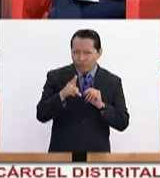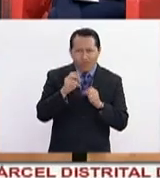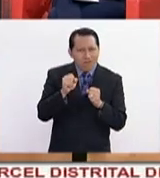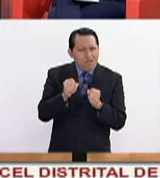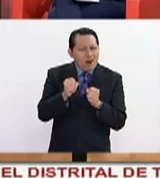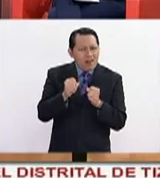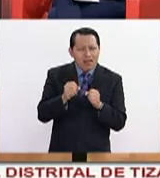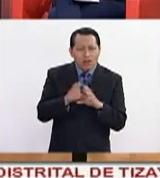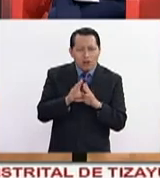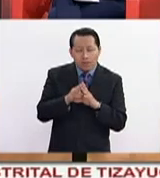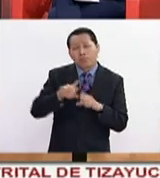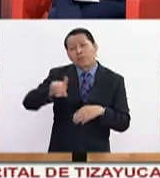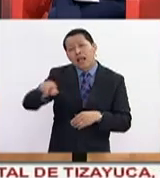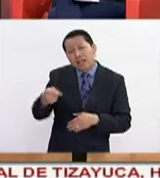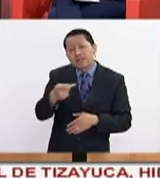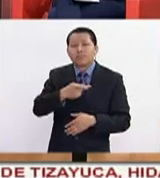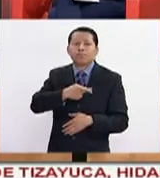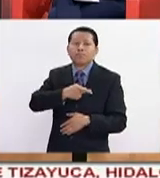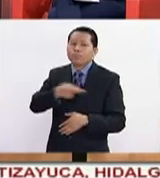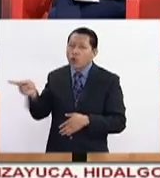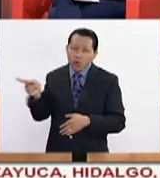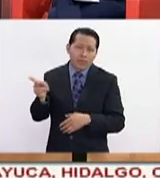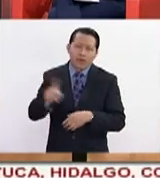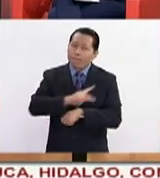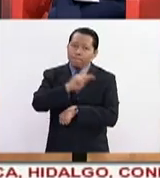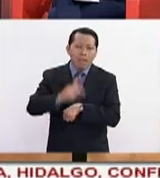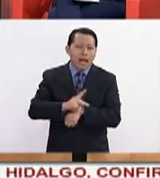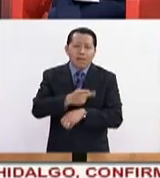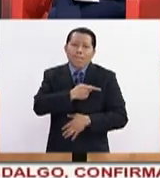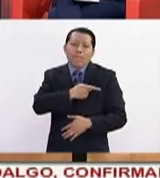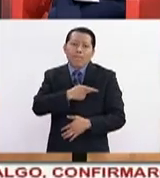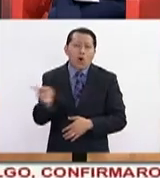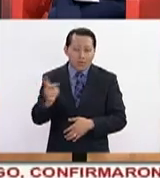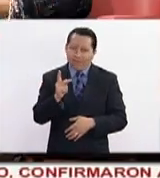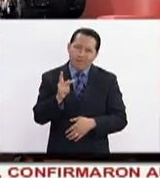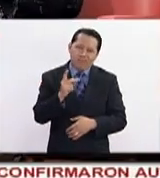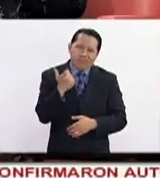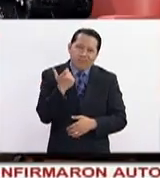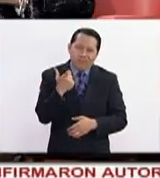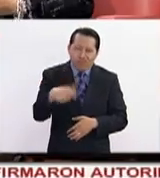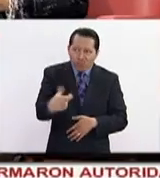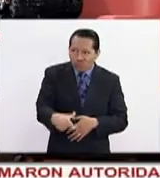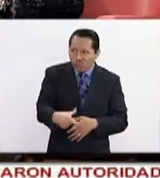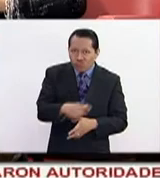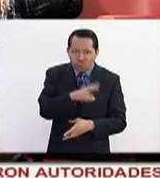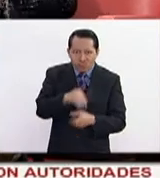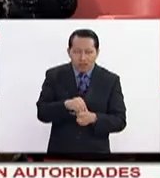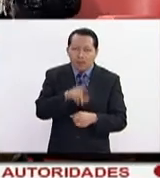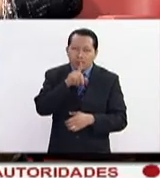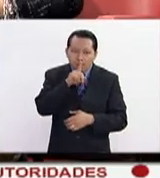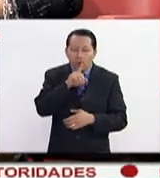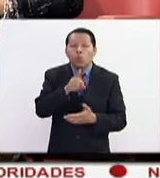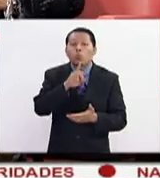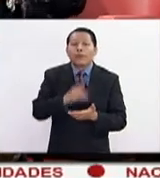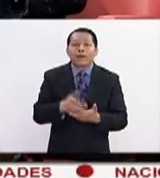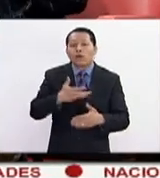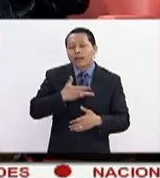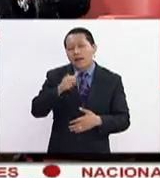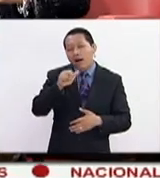podríamos decir, pobre, porque no representa ninguna potencia económica. Lo único que tiene son